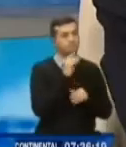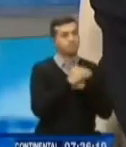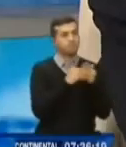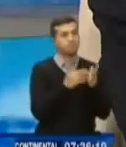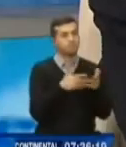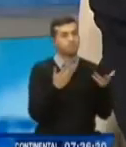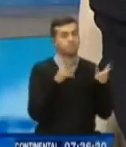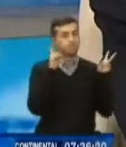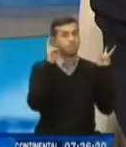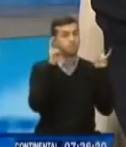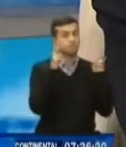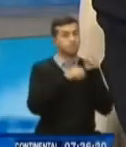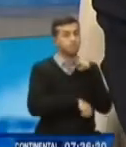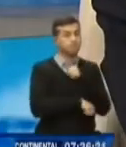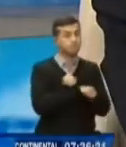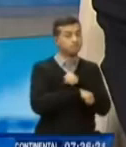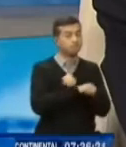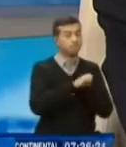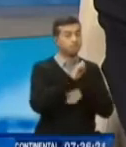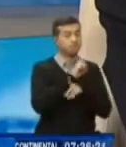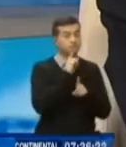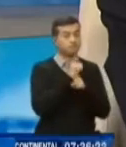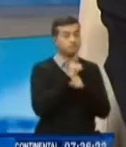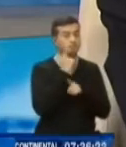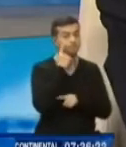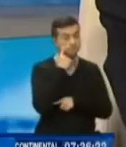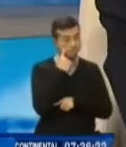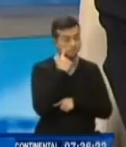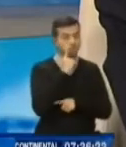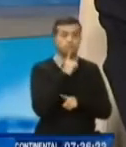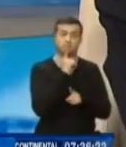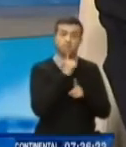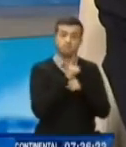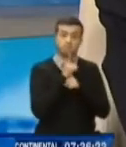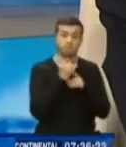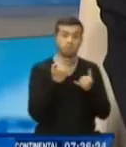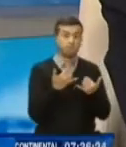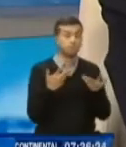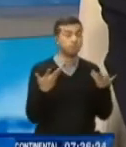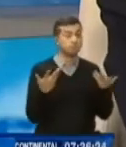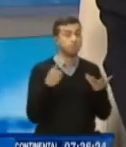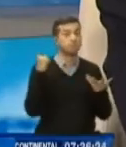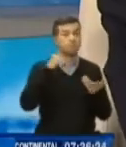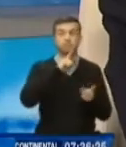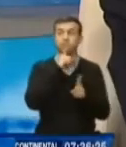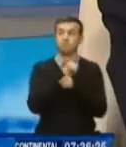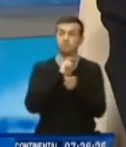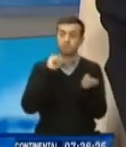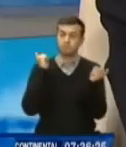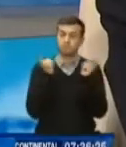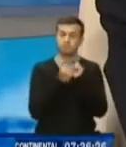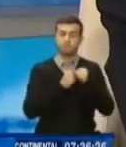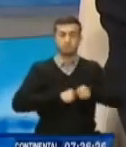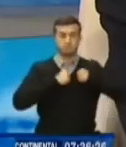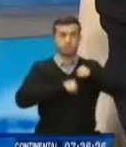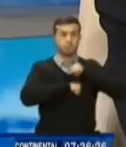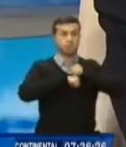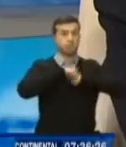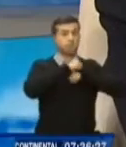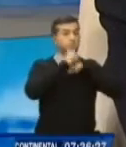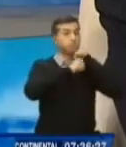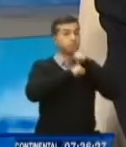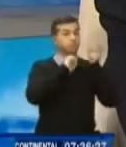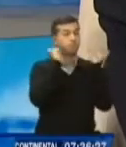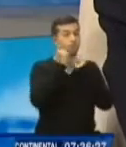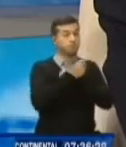el tema del fútbol profesional está como para alquilar balcones pero lo cierto es que se requiere cambios estructurales en el fútbol